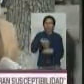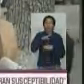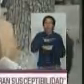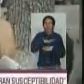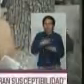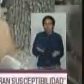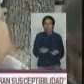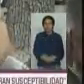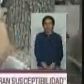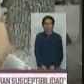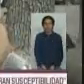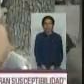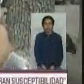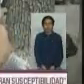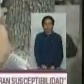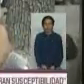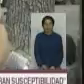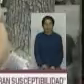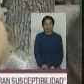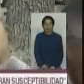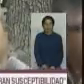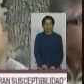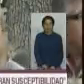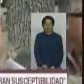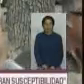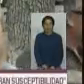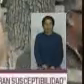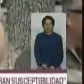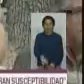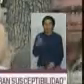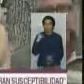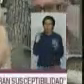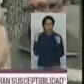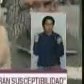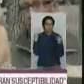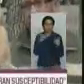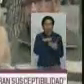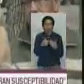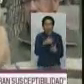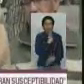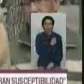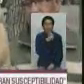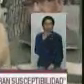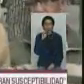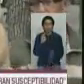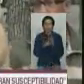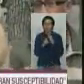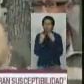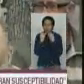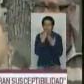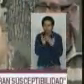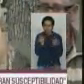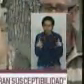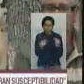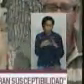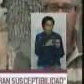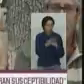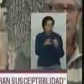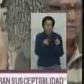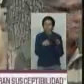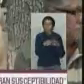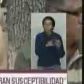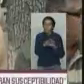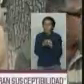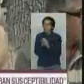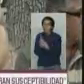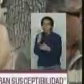transparentes. Se necesita urgentemente que estas señales vengan del interior del órgano electoral. Las renuncias y